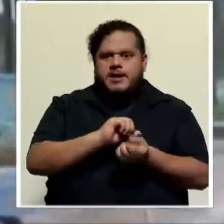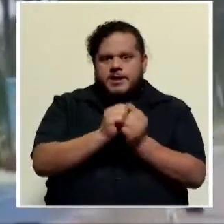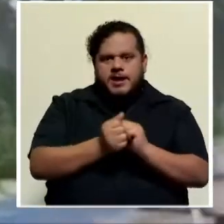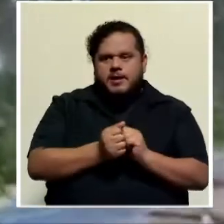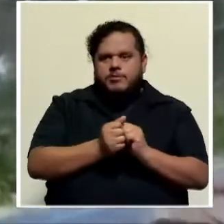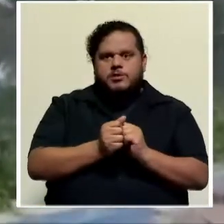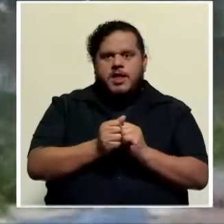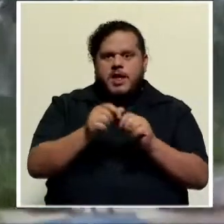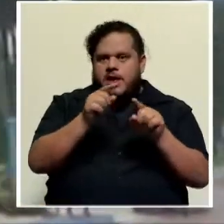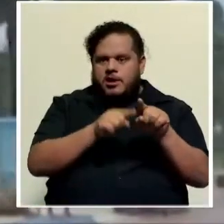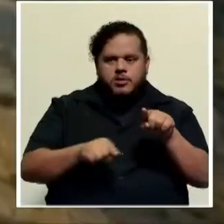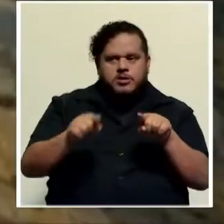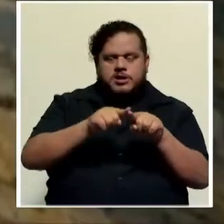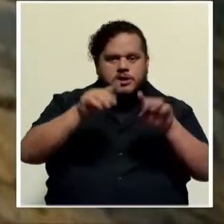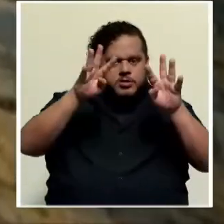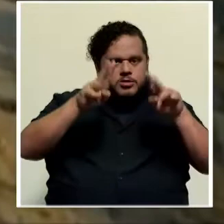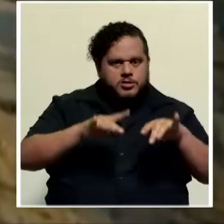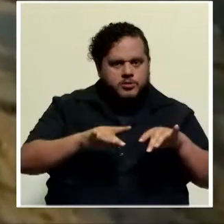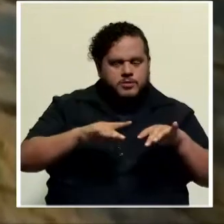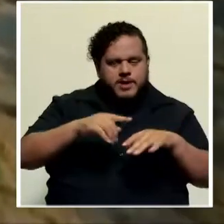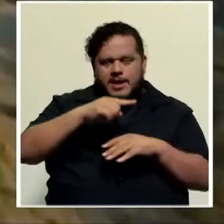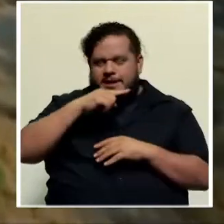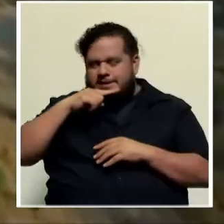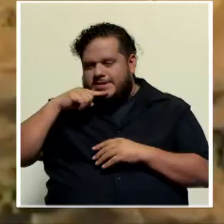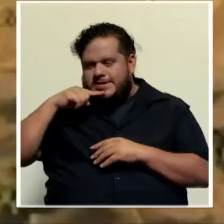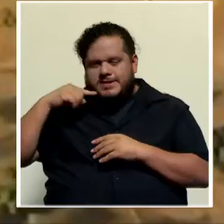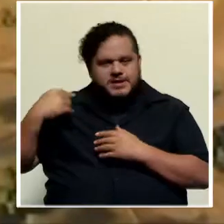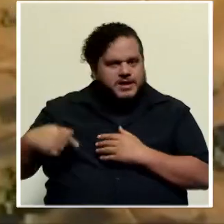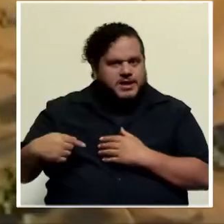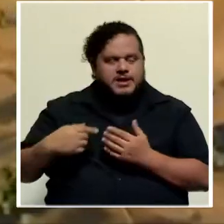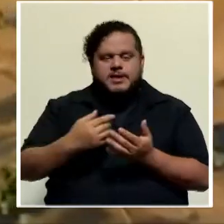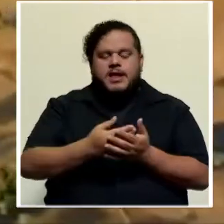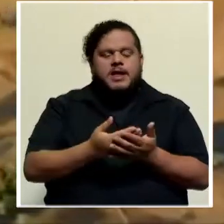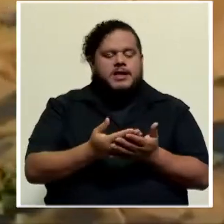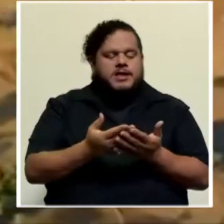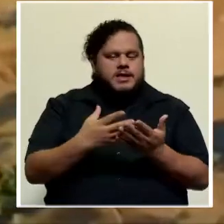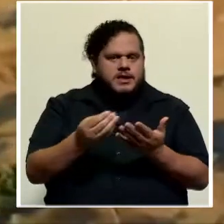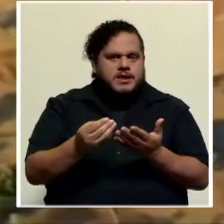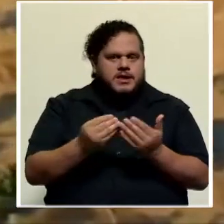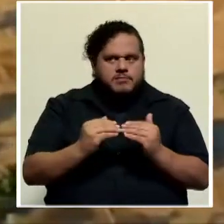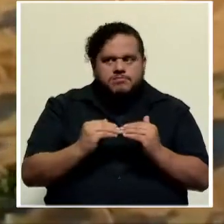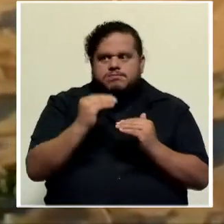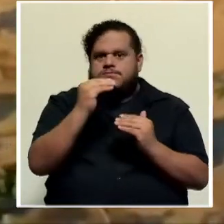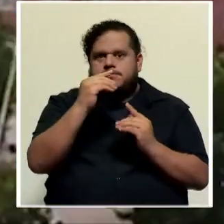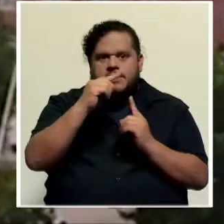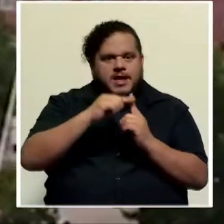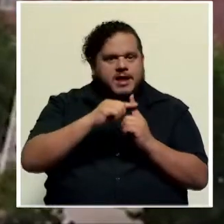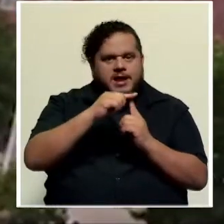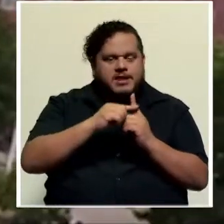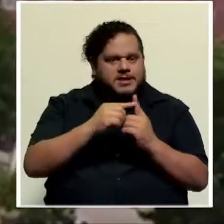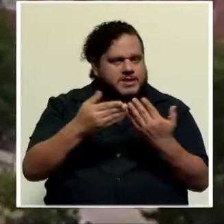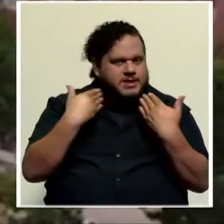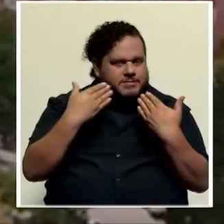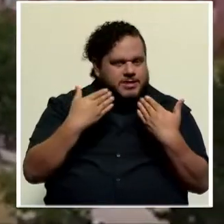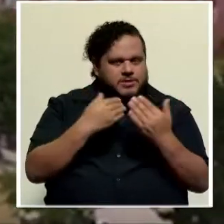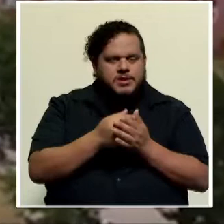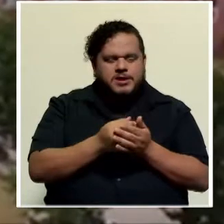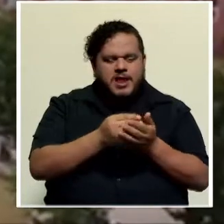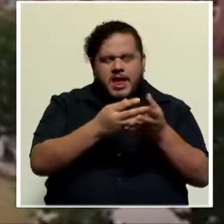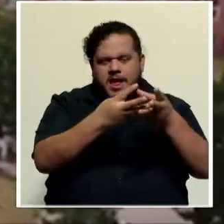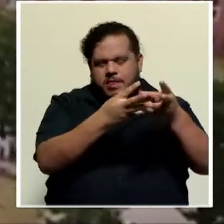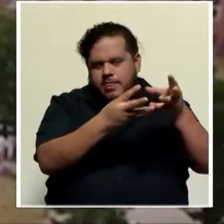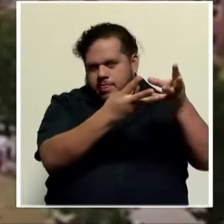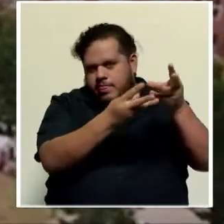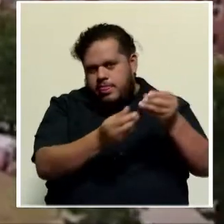de lluvia, sequías, incremento extremo de las temperaturas, inundaciones y erosión de las zonas